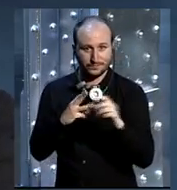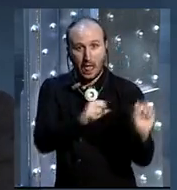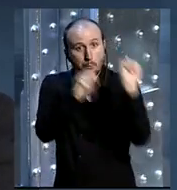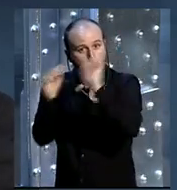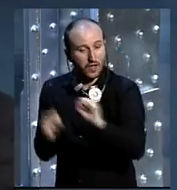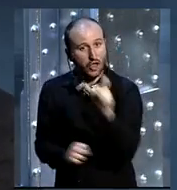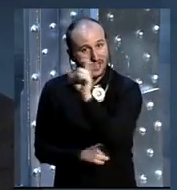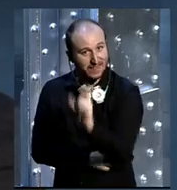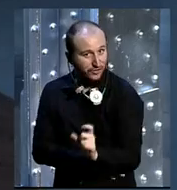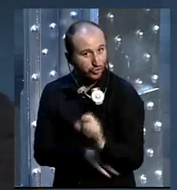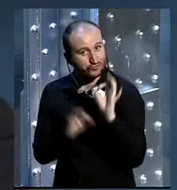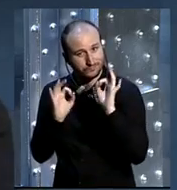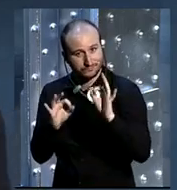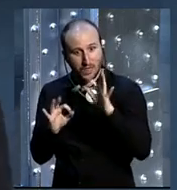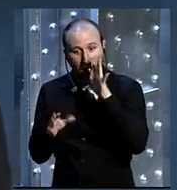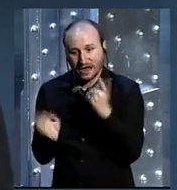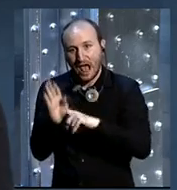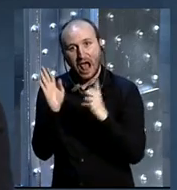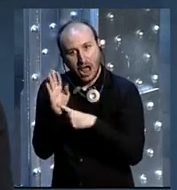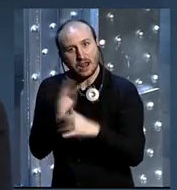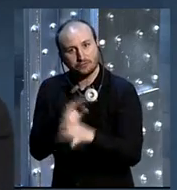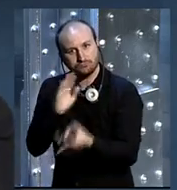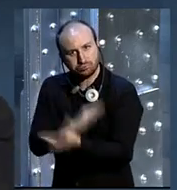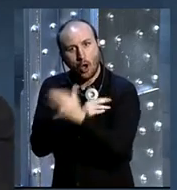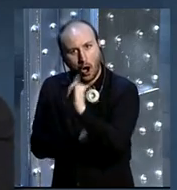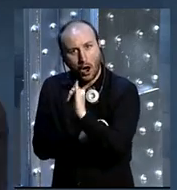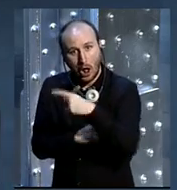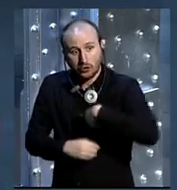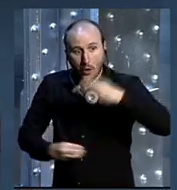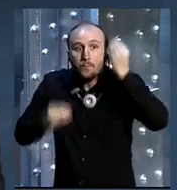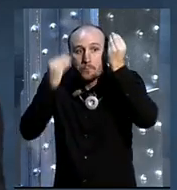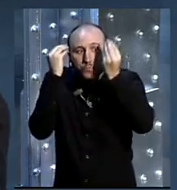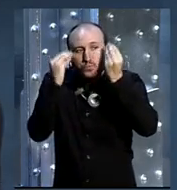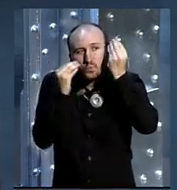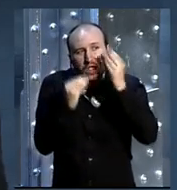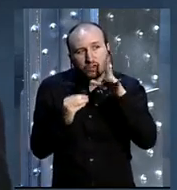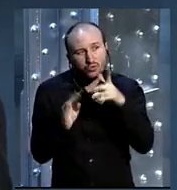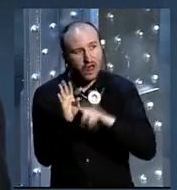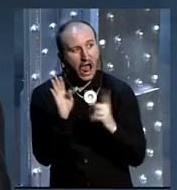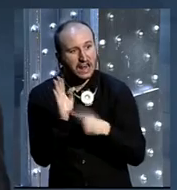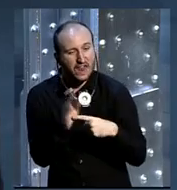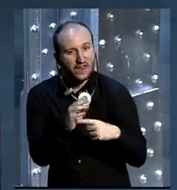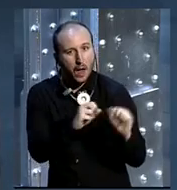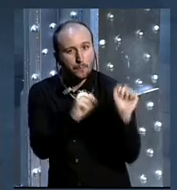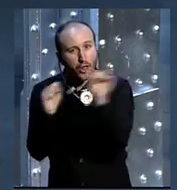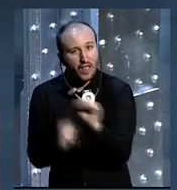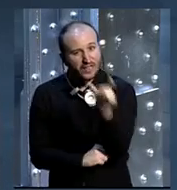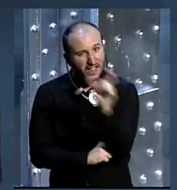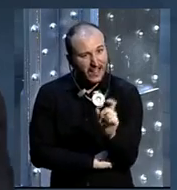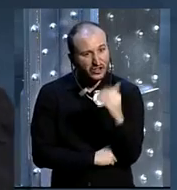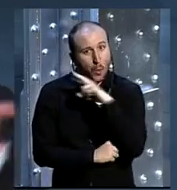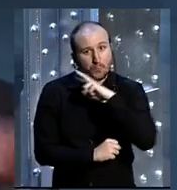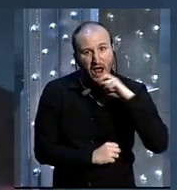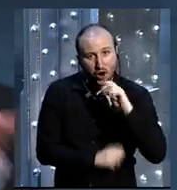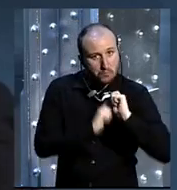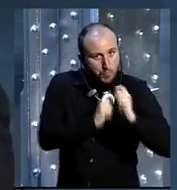y tenemos legislaciones al respecto. Yo diría que la legislación de protección de datos no tiene ningún valor, por así